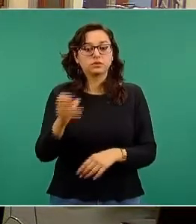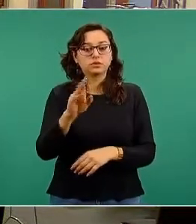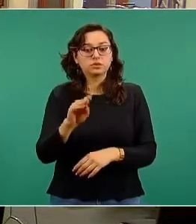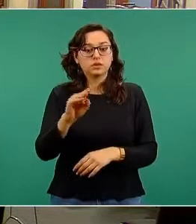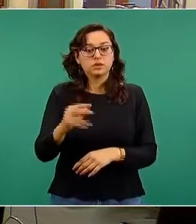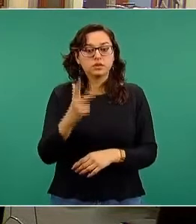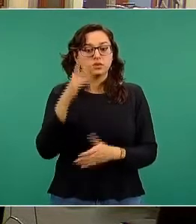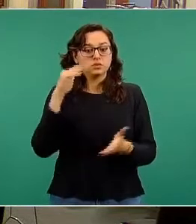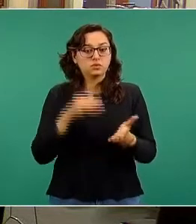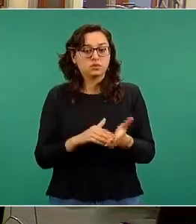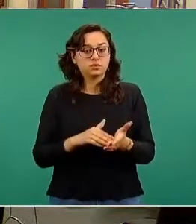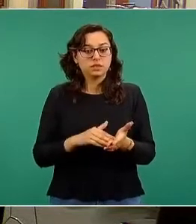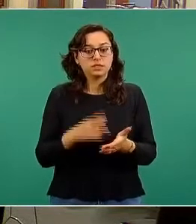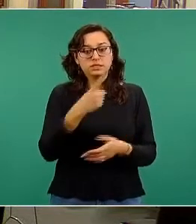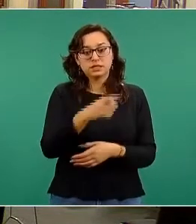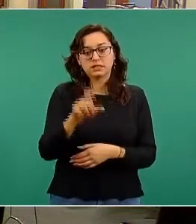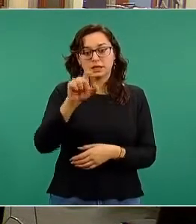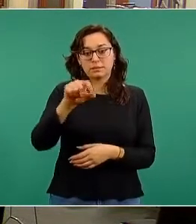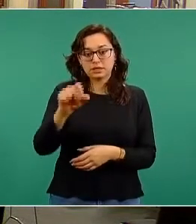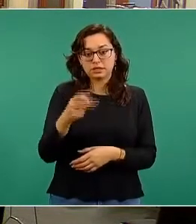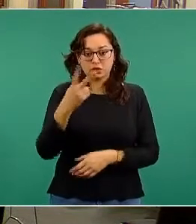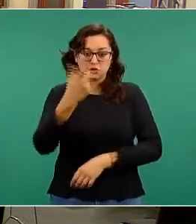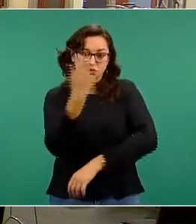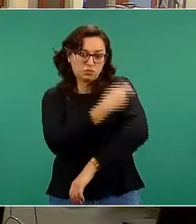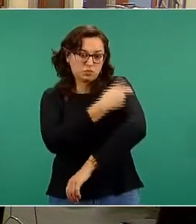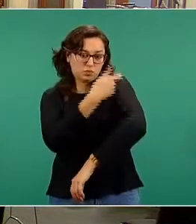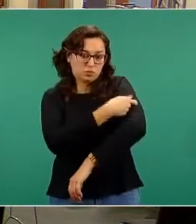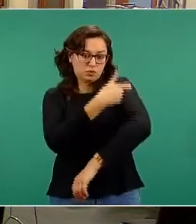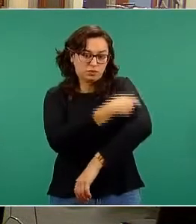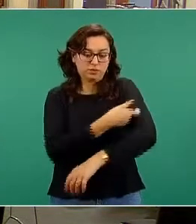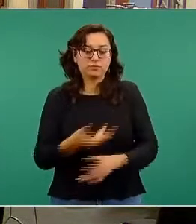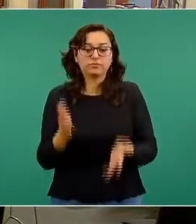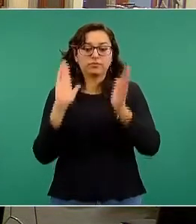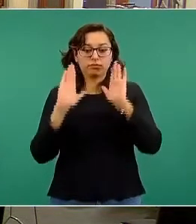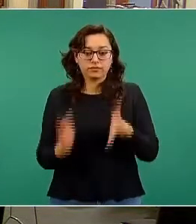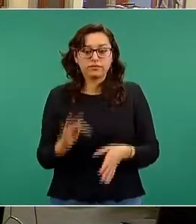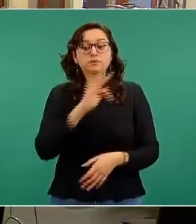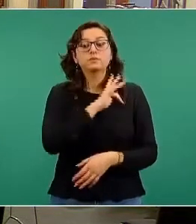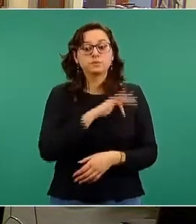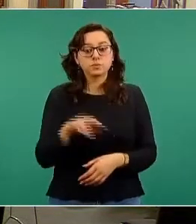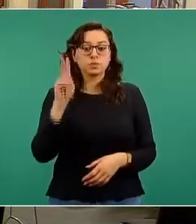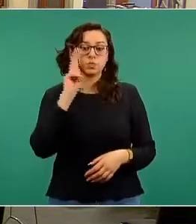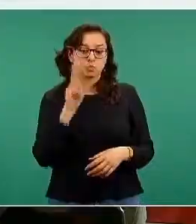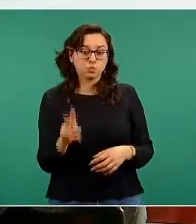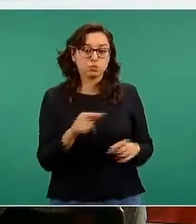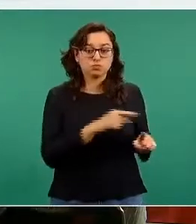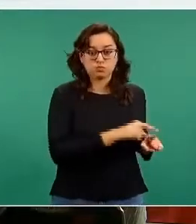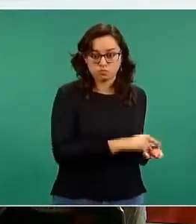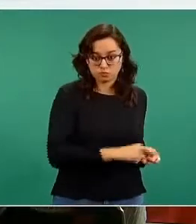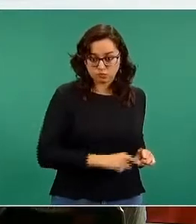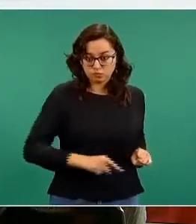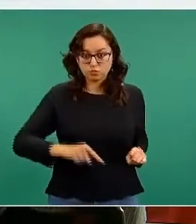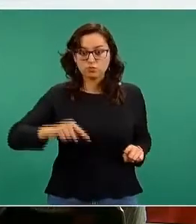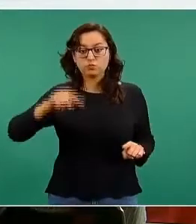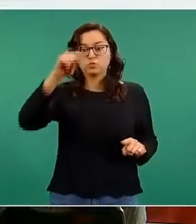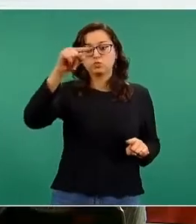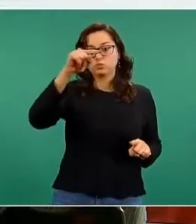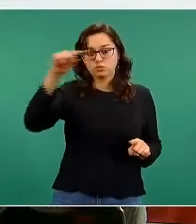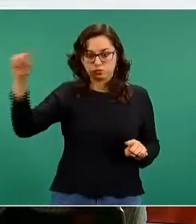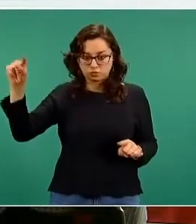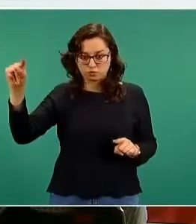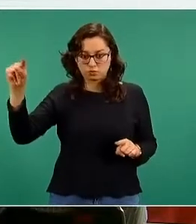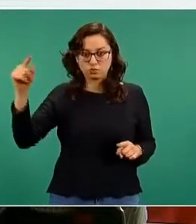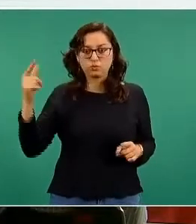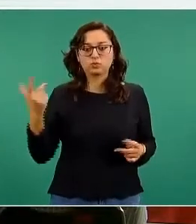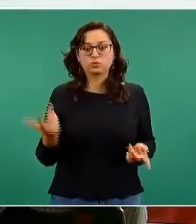498,122 dosis y lo que se ve en esta curva es precisamente, como hemos comentado, desde que inició la fase expansiva,